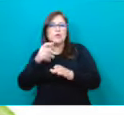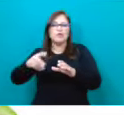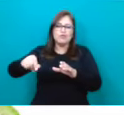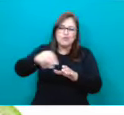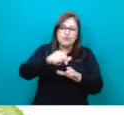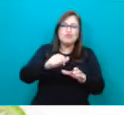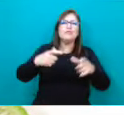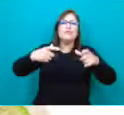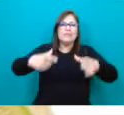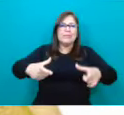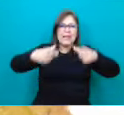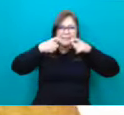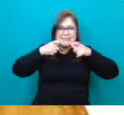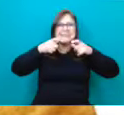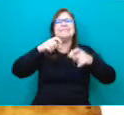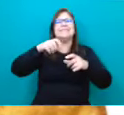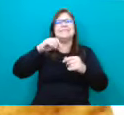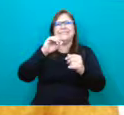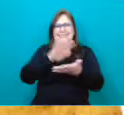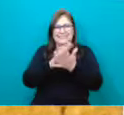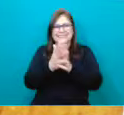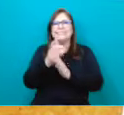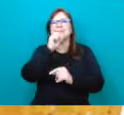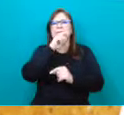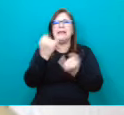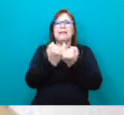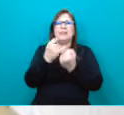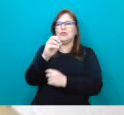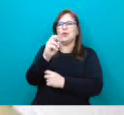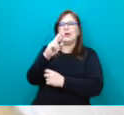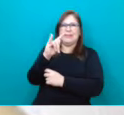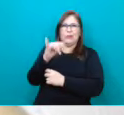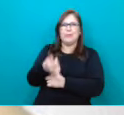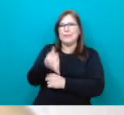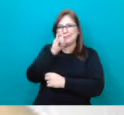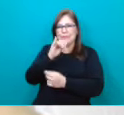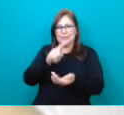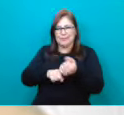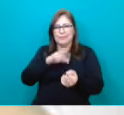con limones partidos y tostadas y un buen torito para tomar.